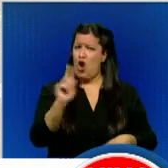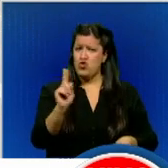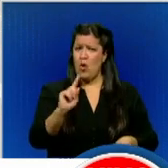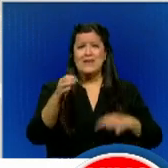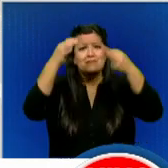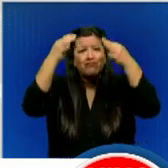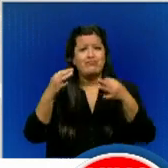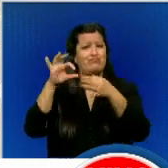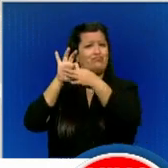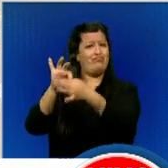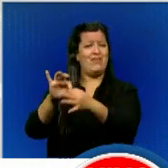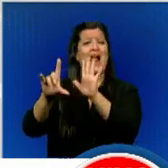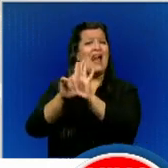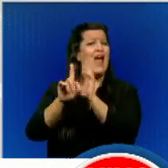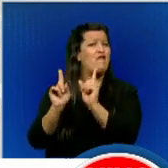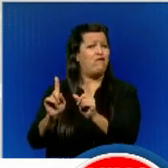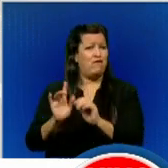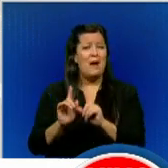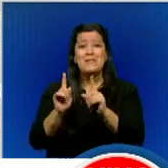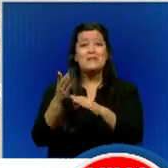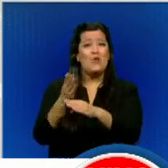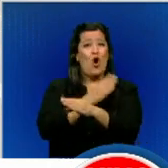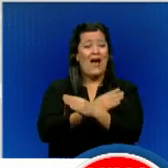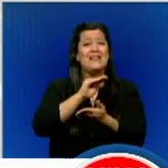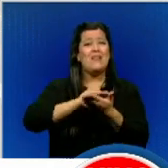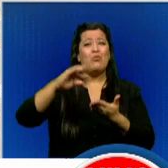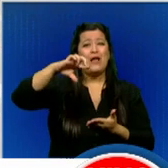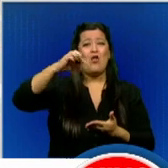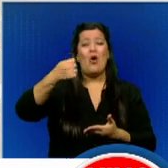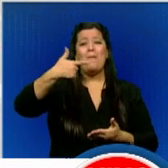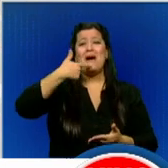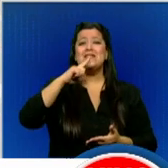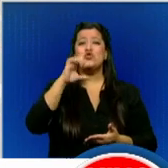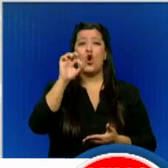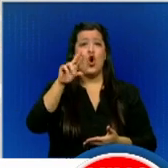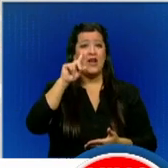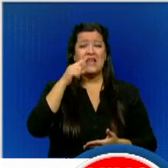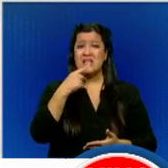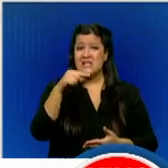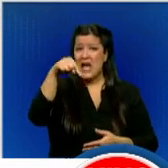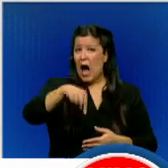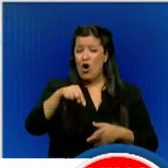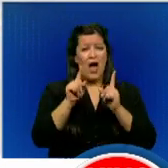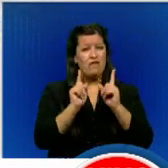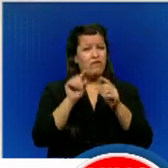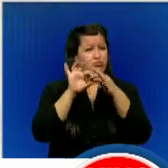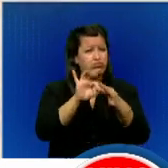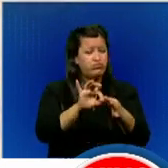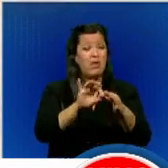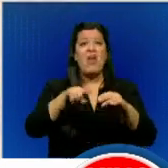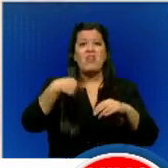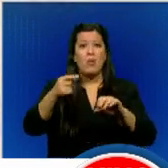vigente está lo decía el diputado pastor y nos rige en la actualidad y luego de la suspensión